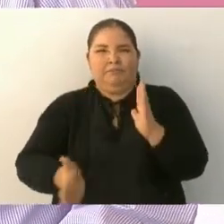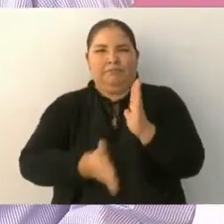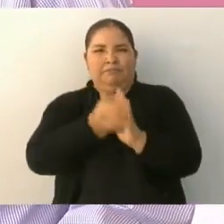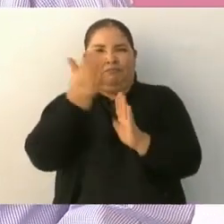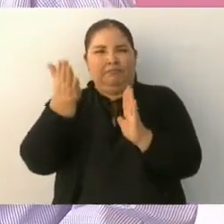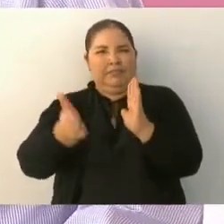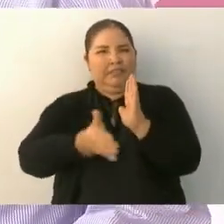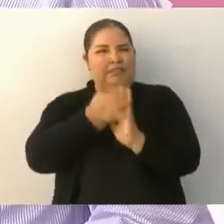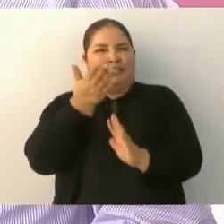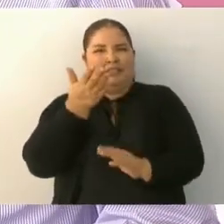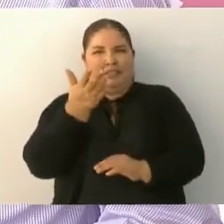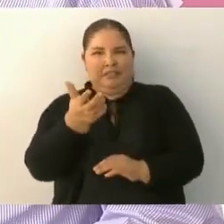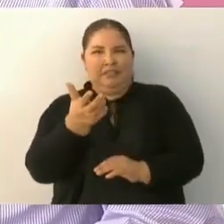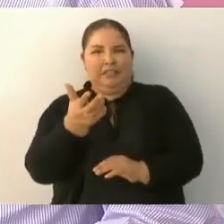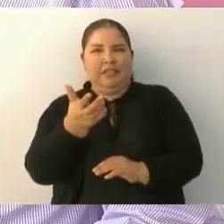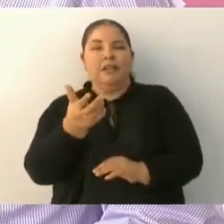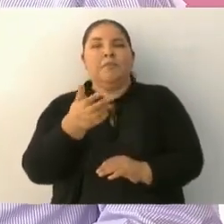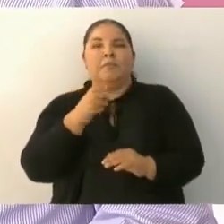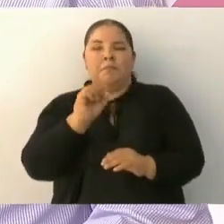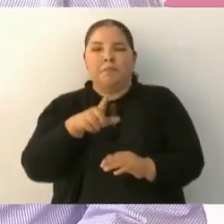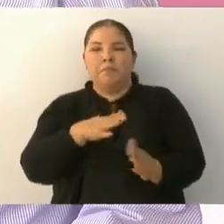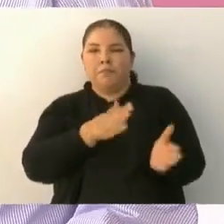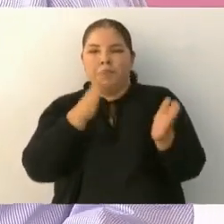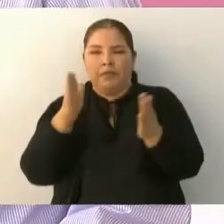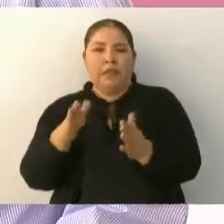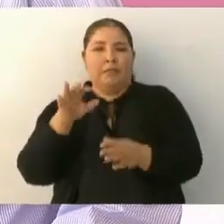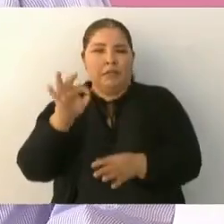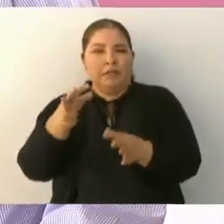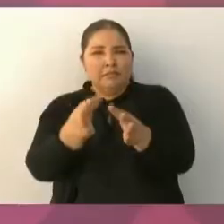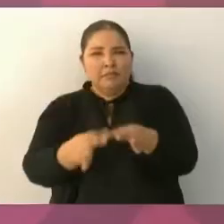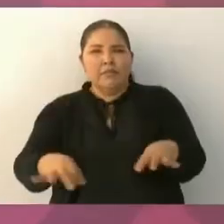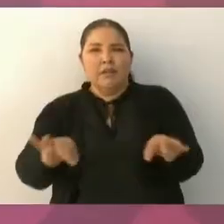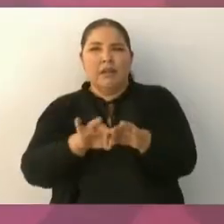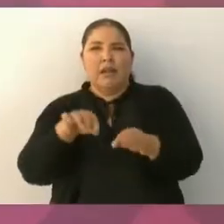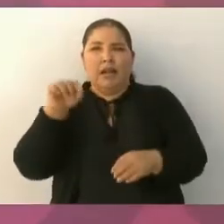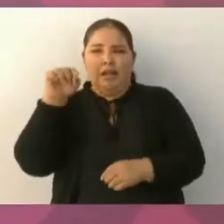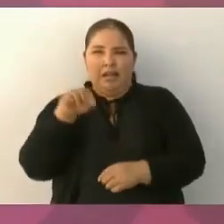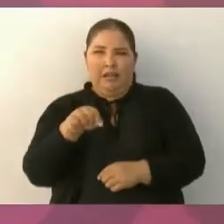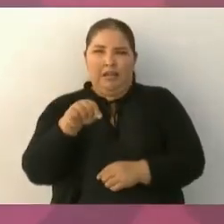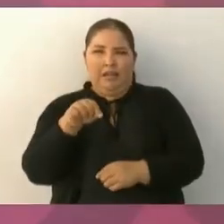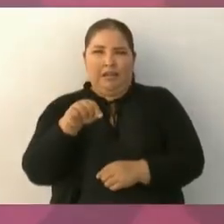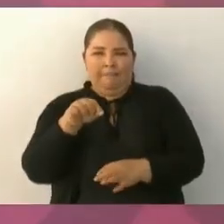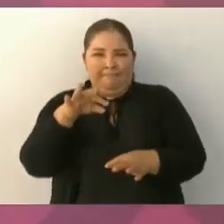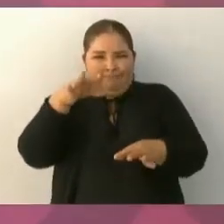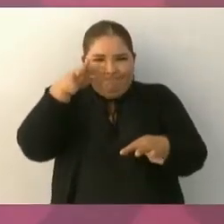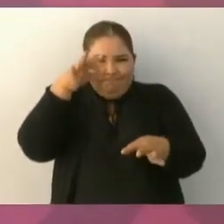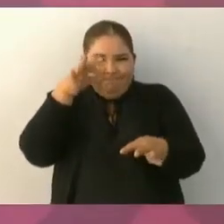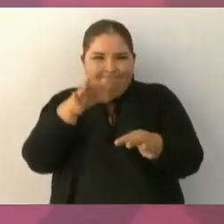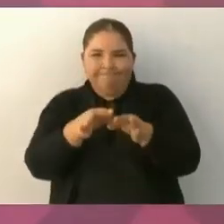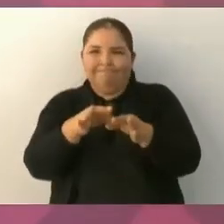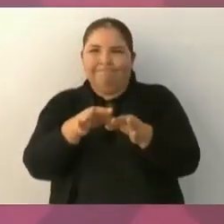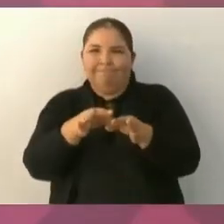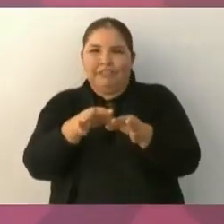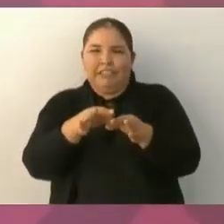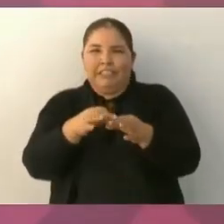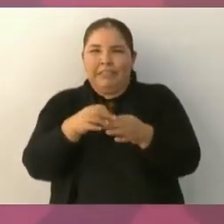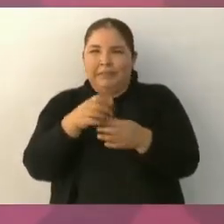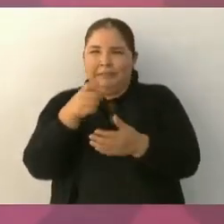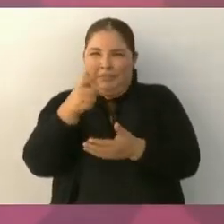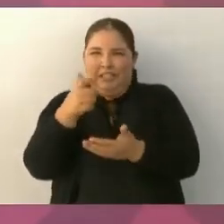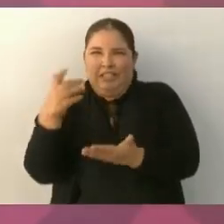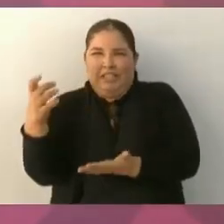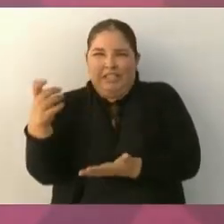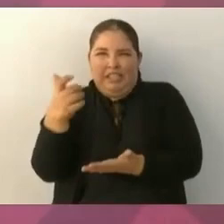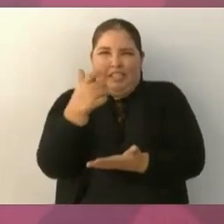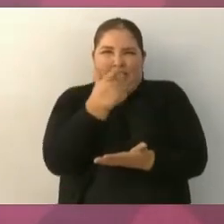las mismas. Por otra parte, destaco que aquí se aplicó una estricta disciplina financiera, lo que nos